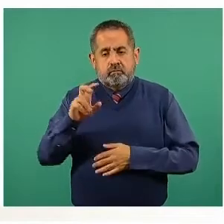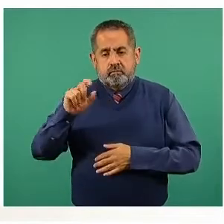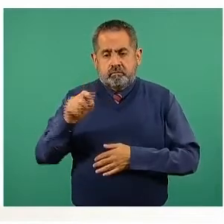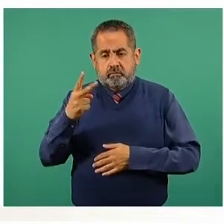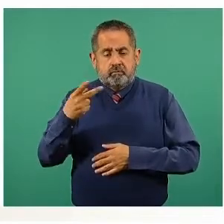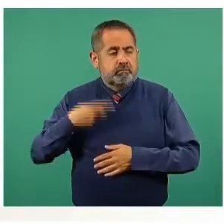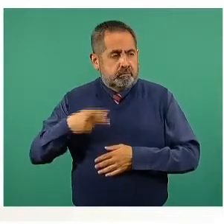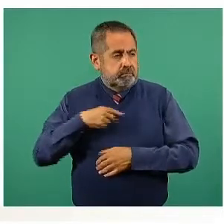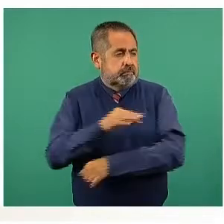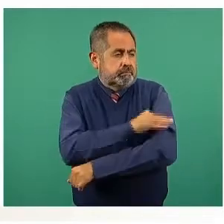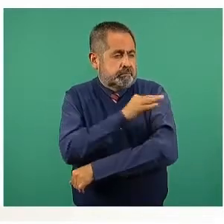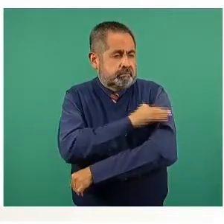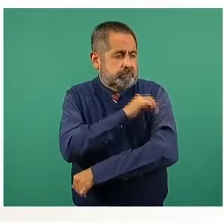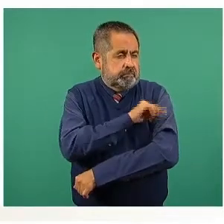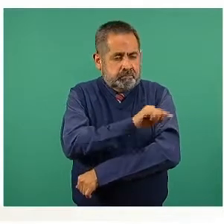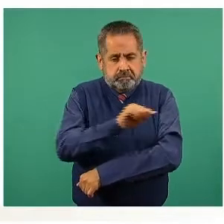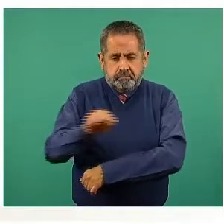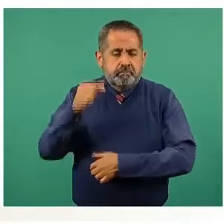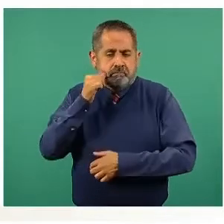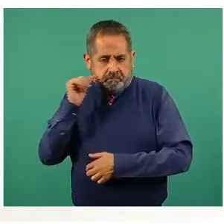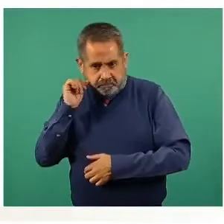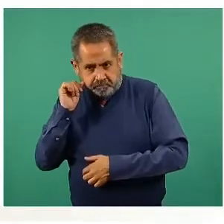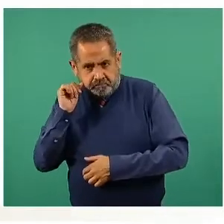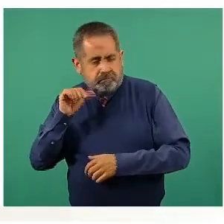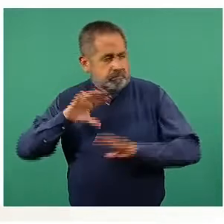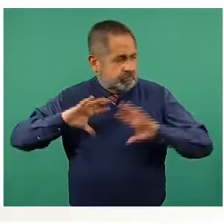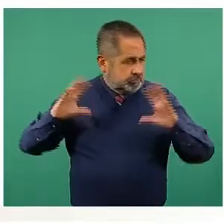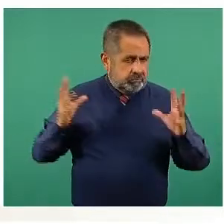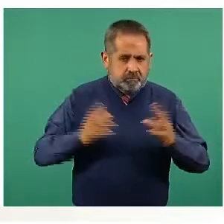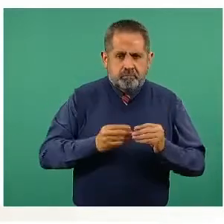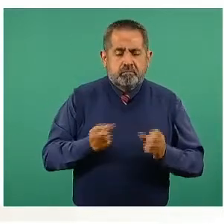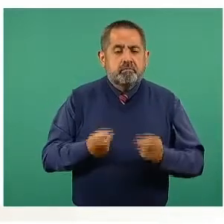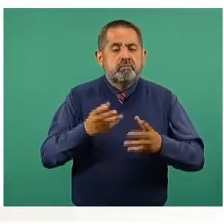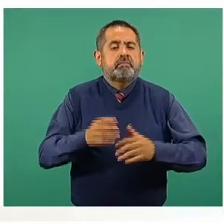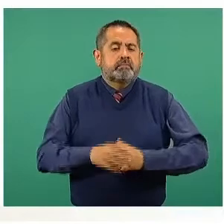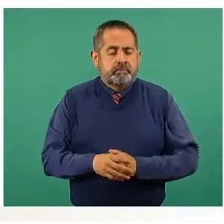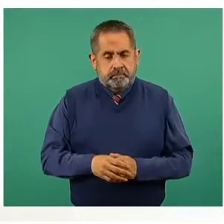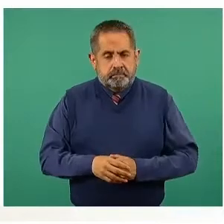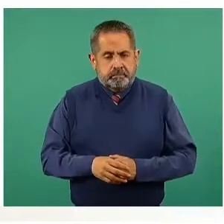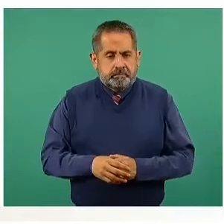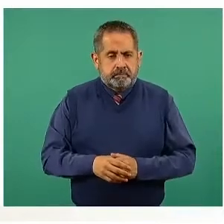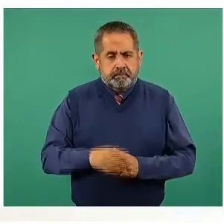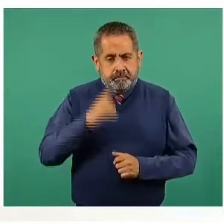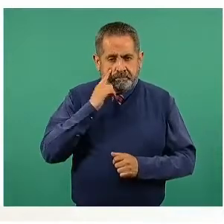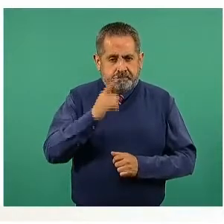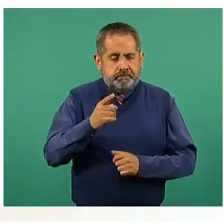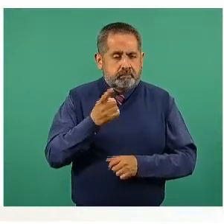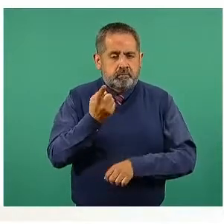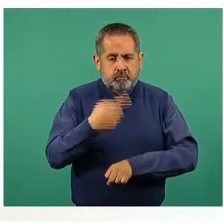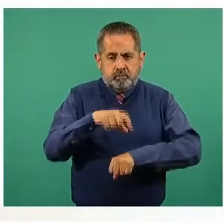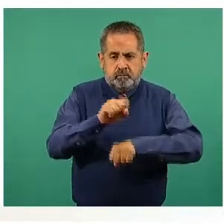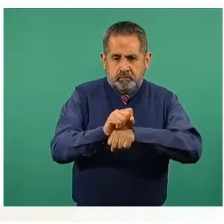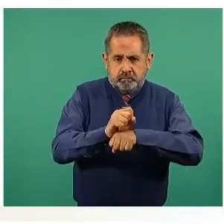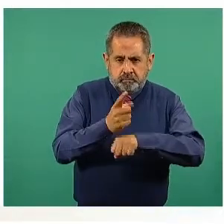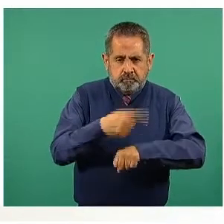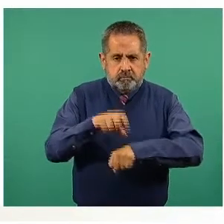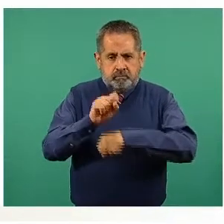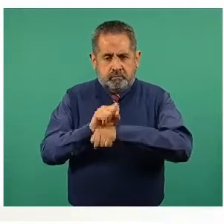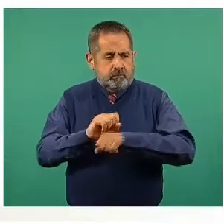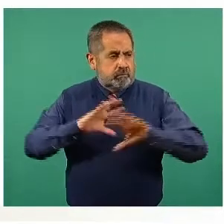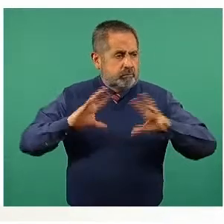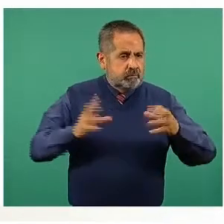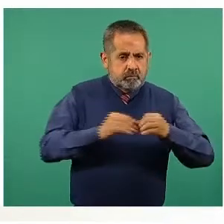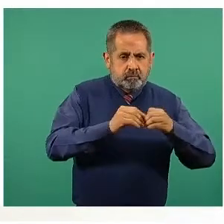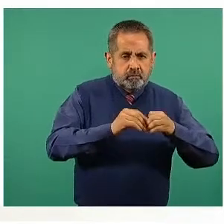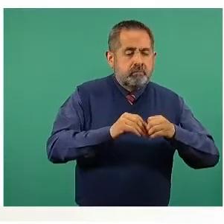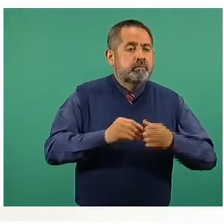133.422 aplicaciones de vacuna. Como veremos enseguida, estos son bloques semanales que corresponden a